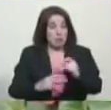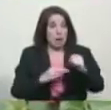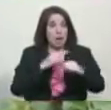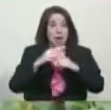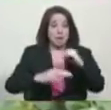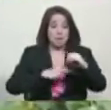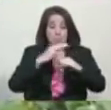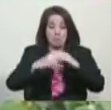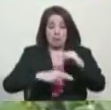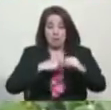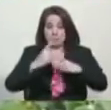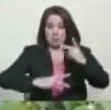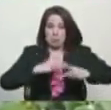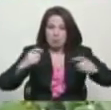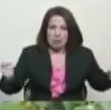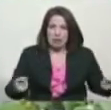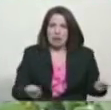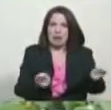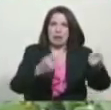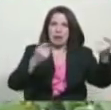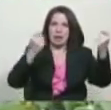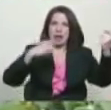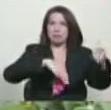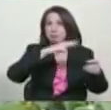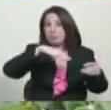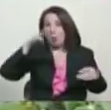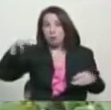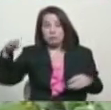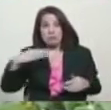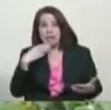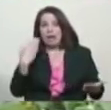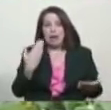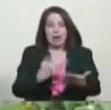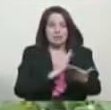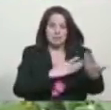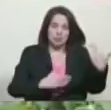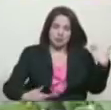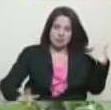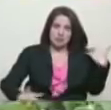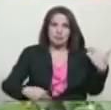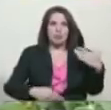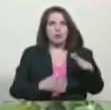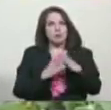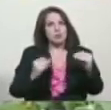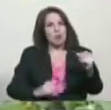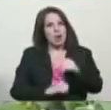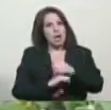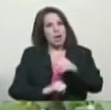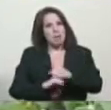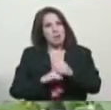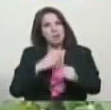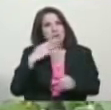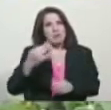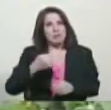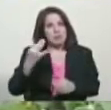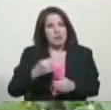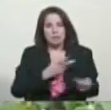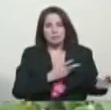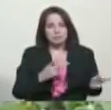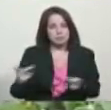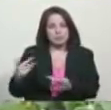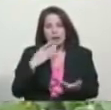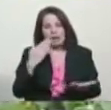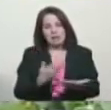están reproduciendo por todas estas montañas, le damos las gracias, presidente, por todo el apoyo a la producción mirandina y le devolvemos el pase.